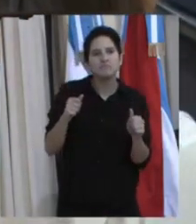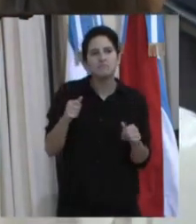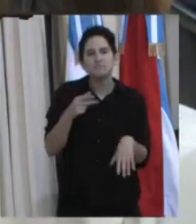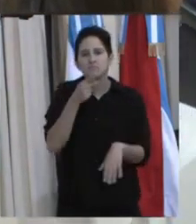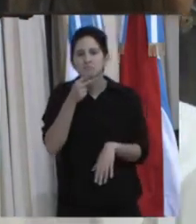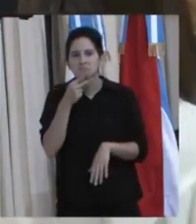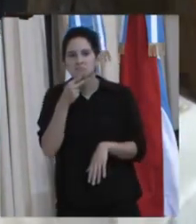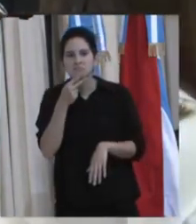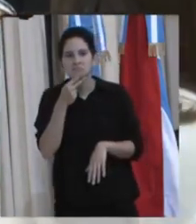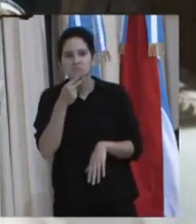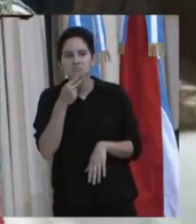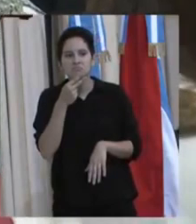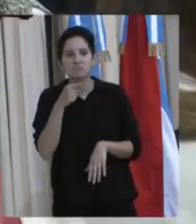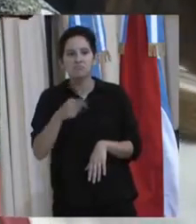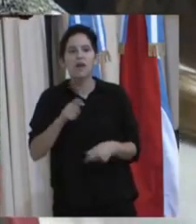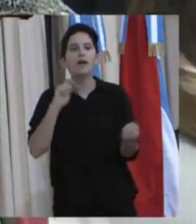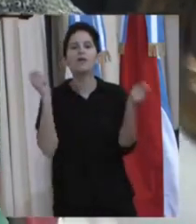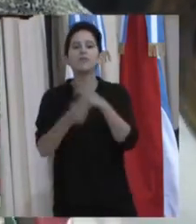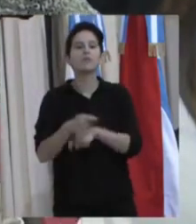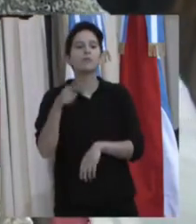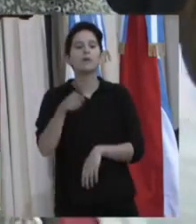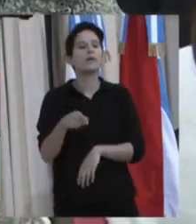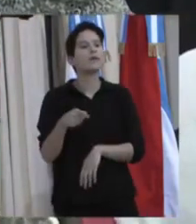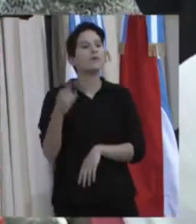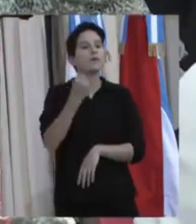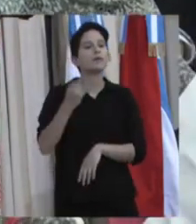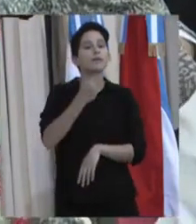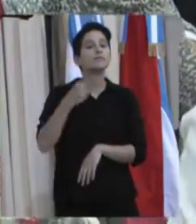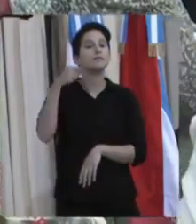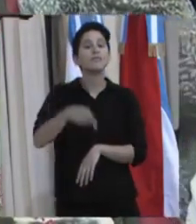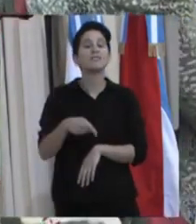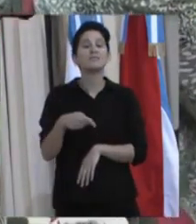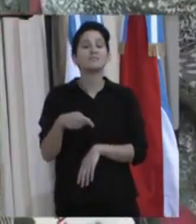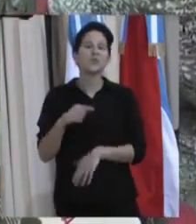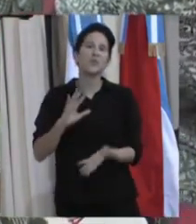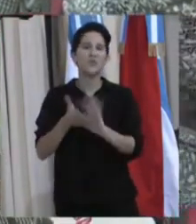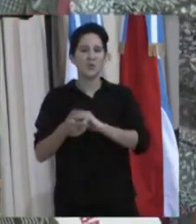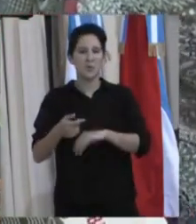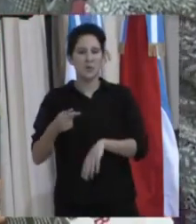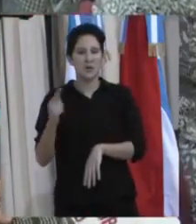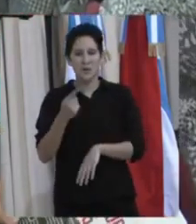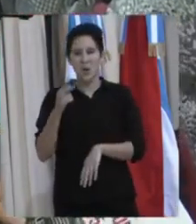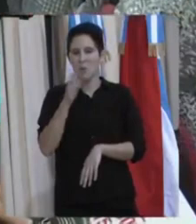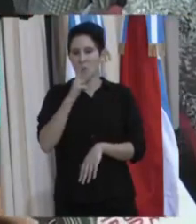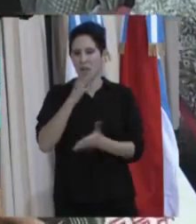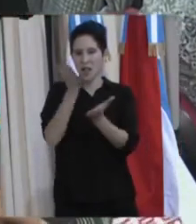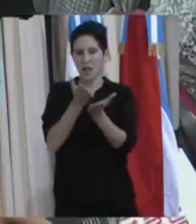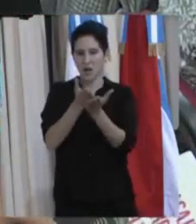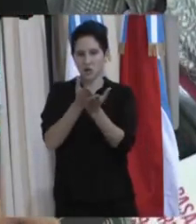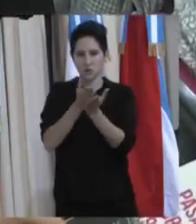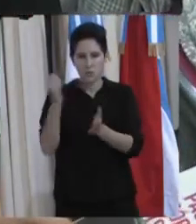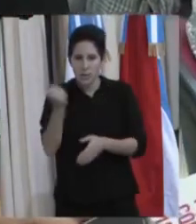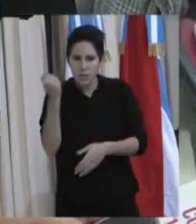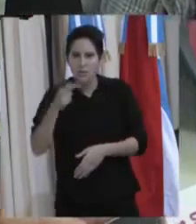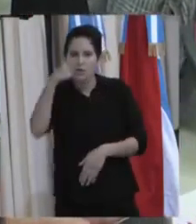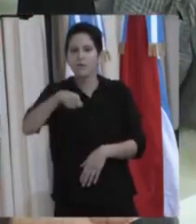diga que la reforma universitaria tiene como un principio el derecho de las mujeres a